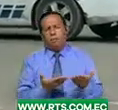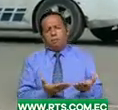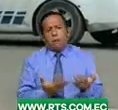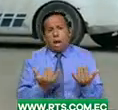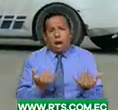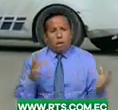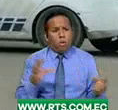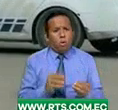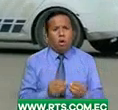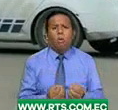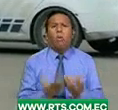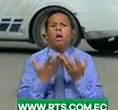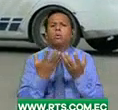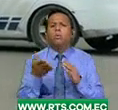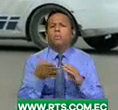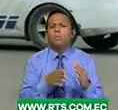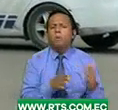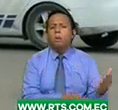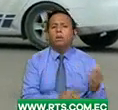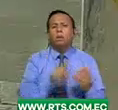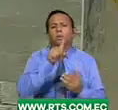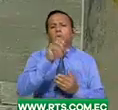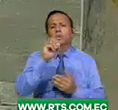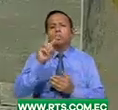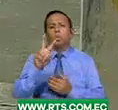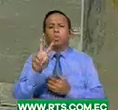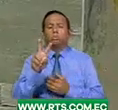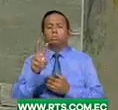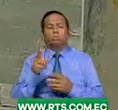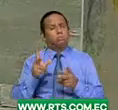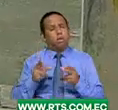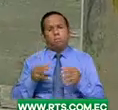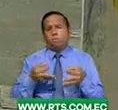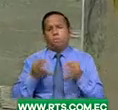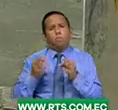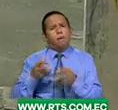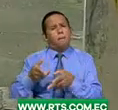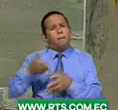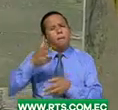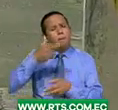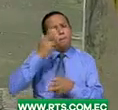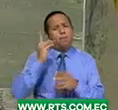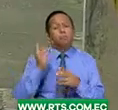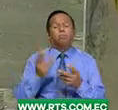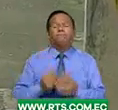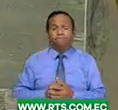suma 102 asesinatos bajo la misma modalidad, informó Richard Ceballos.